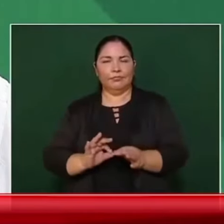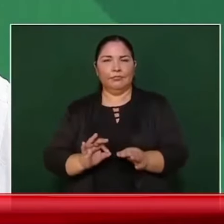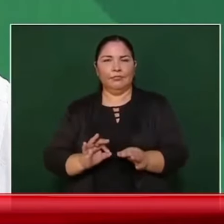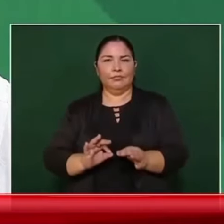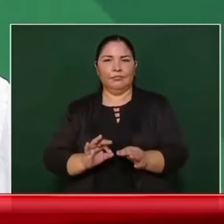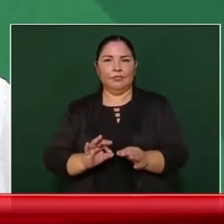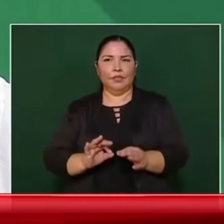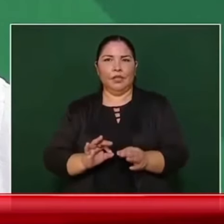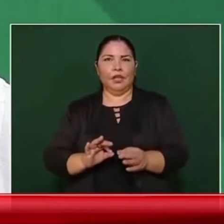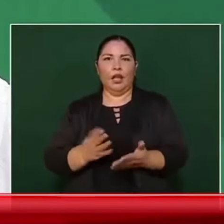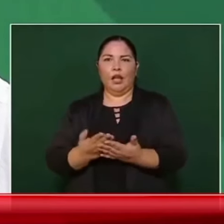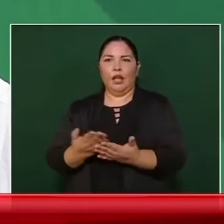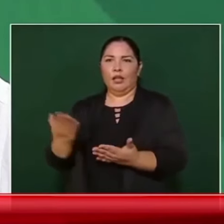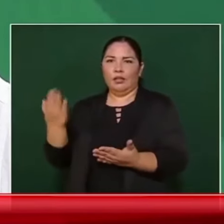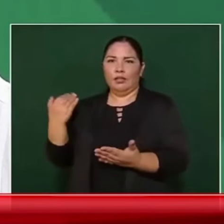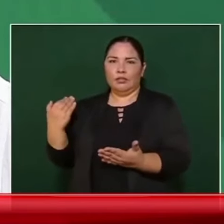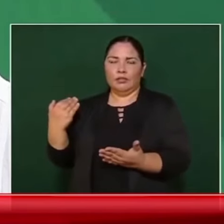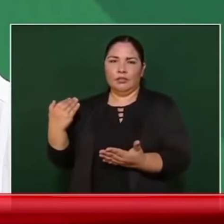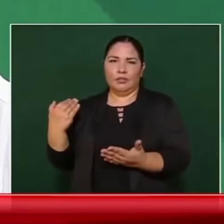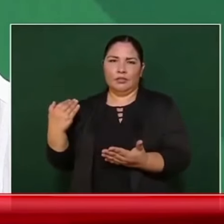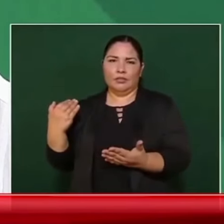en una ocasión